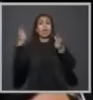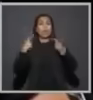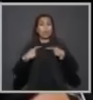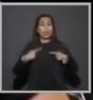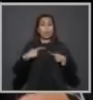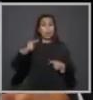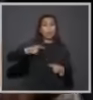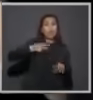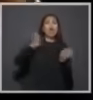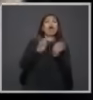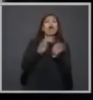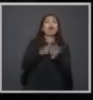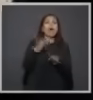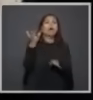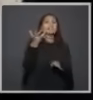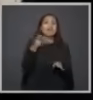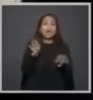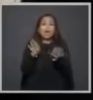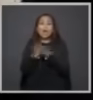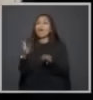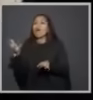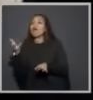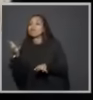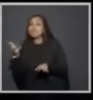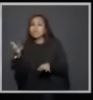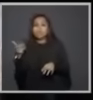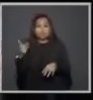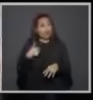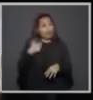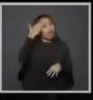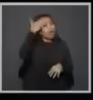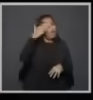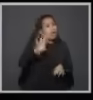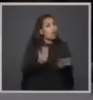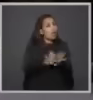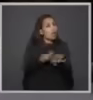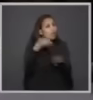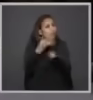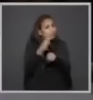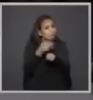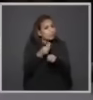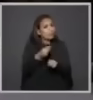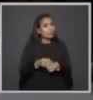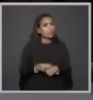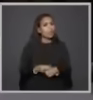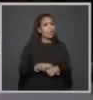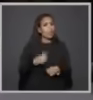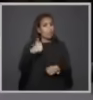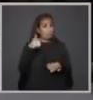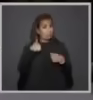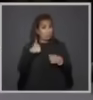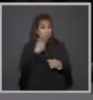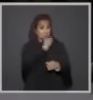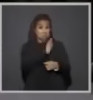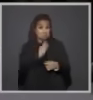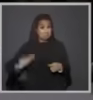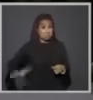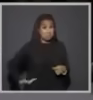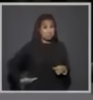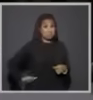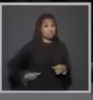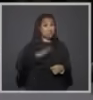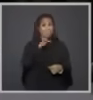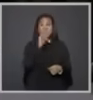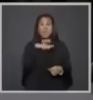cómo. Está resuelto. El principal cómo es que el presidente no sea corrupto y